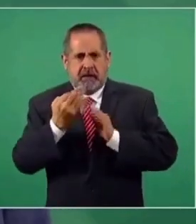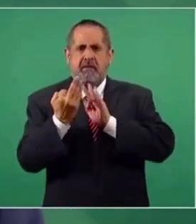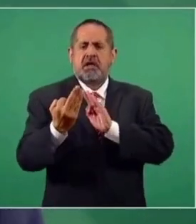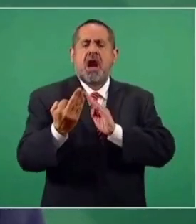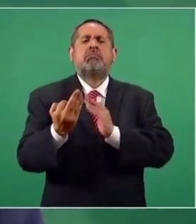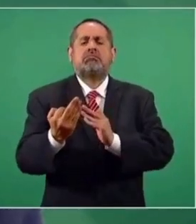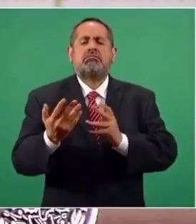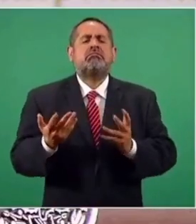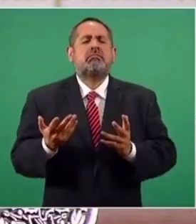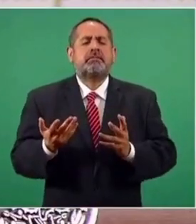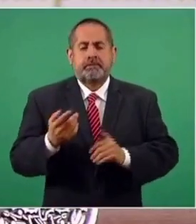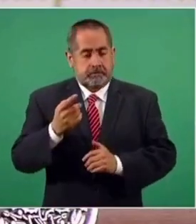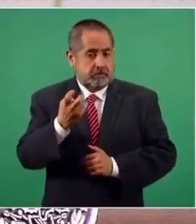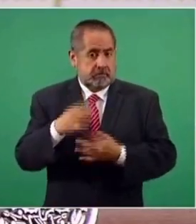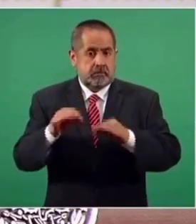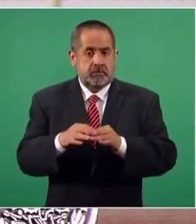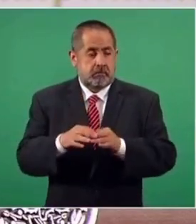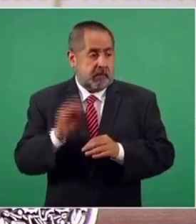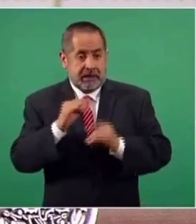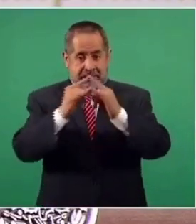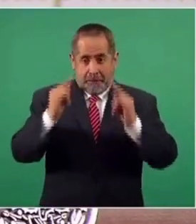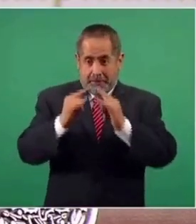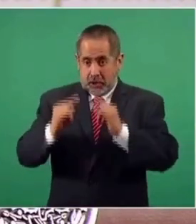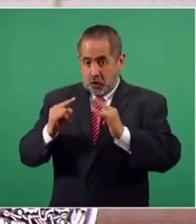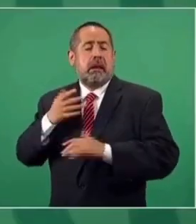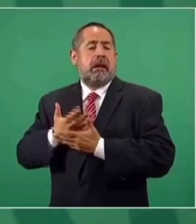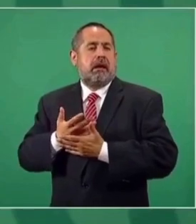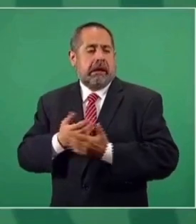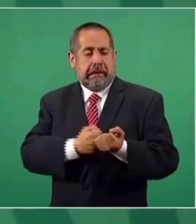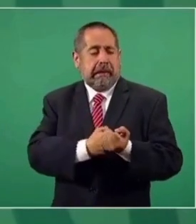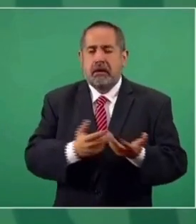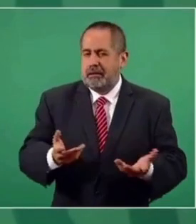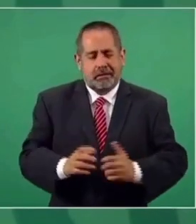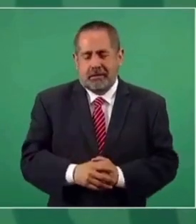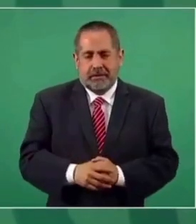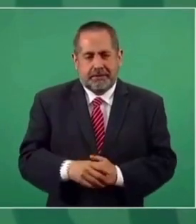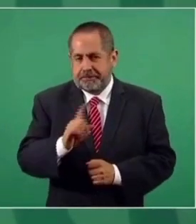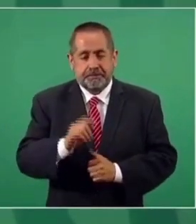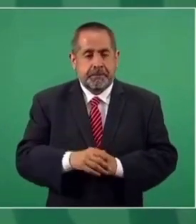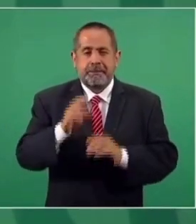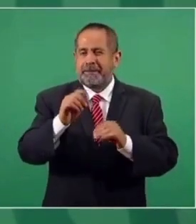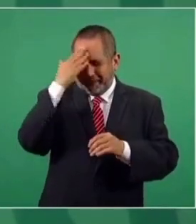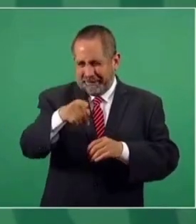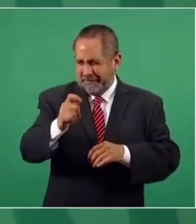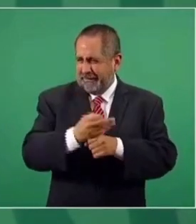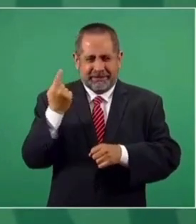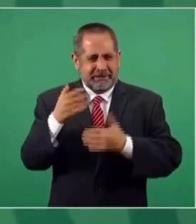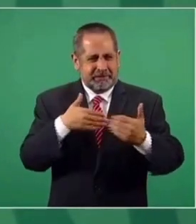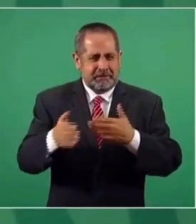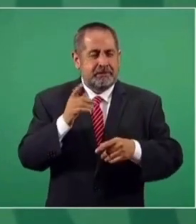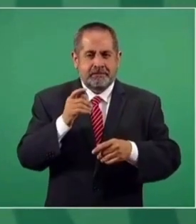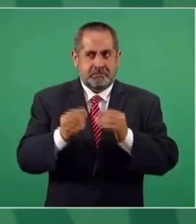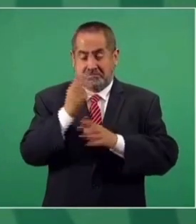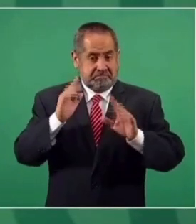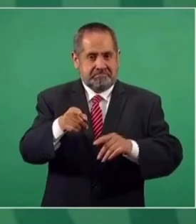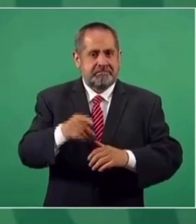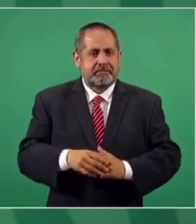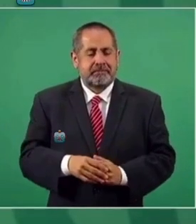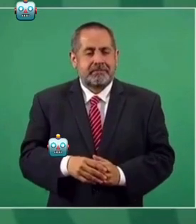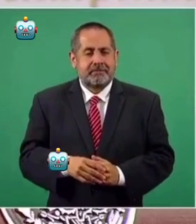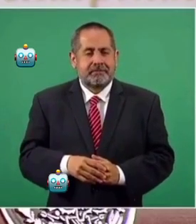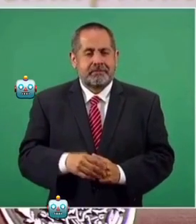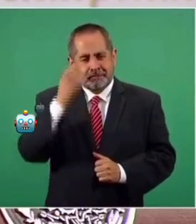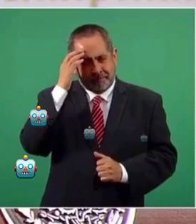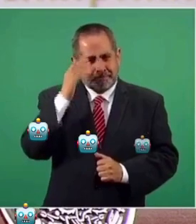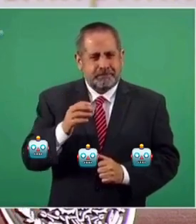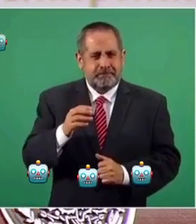cara y quedarse a dormir donde se queda a dormir la gente. O esto que es ahora moderno, o está de moda,